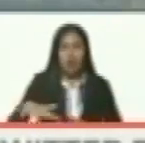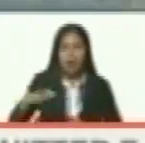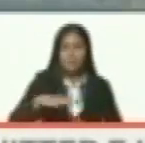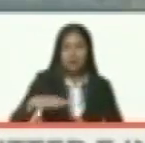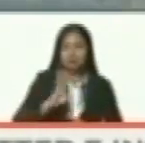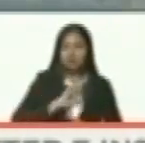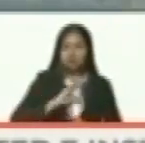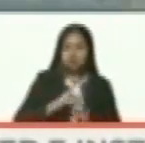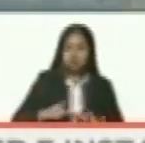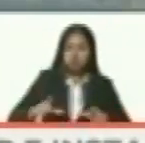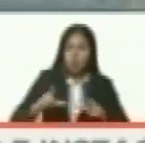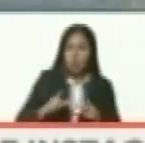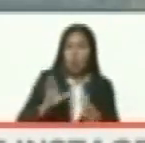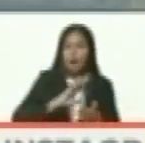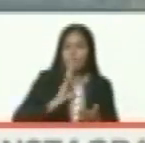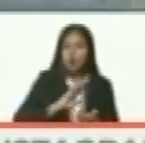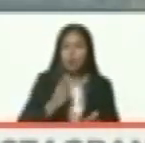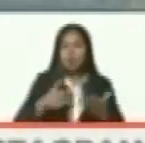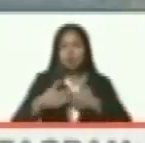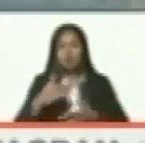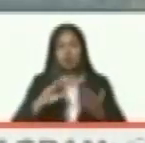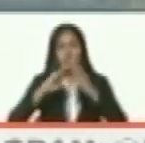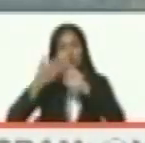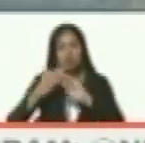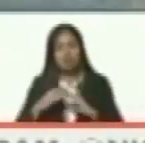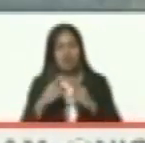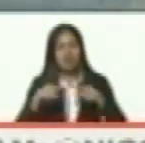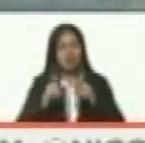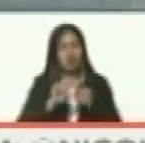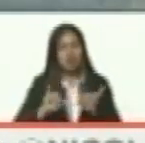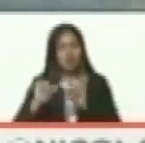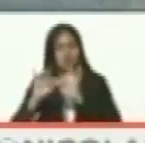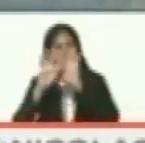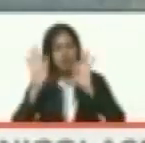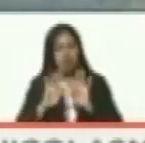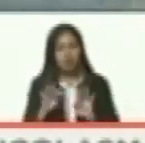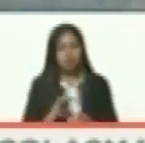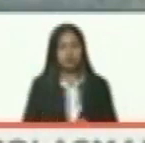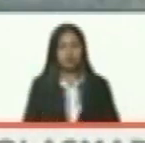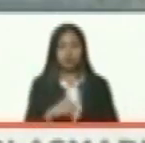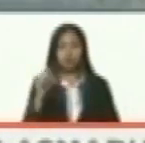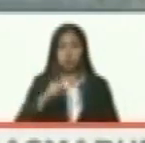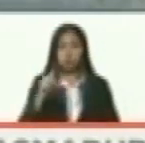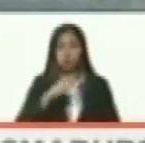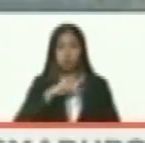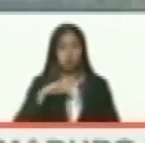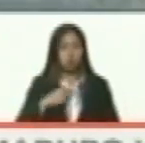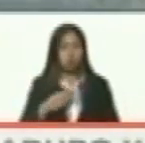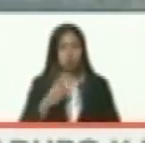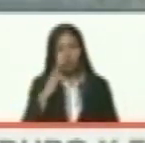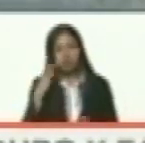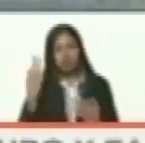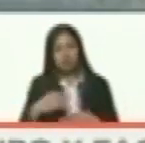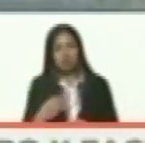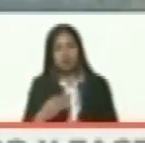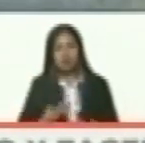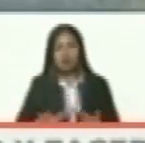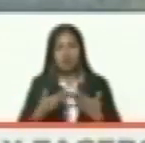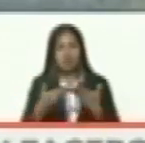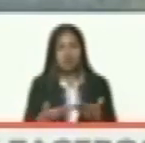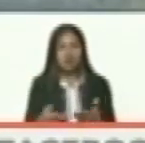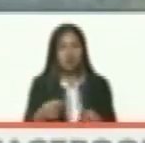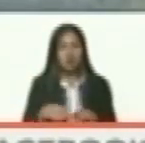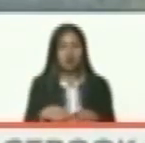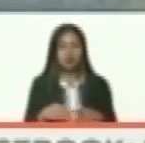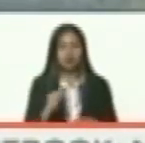espacio, su servicio comunitario. Y eso hoy se va a hacer una realidad con la entrega de recursos